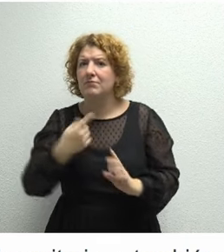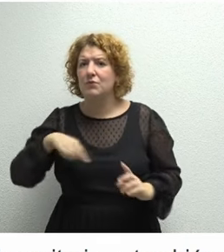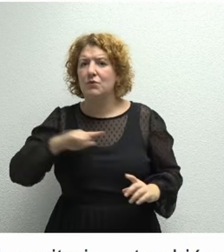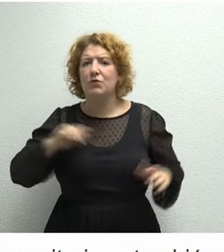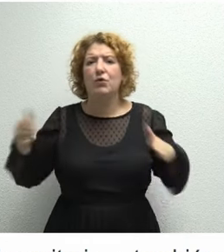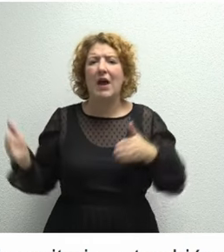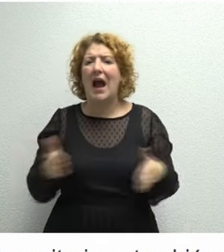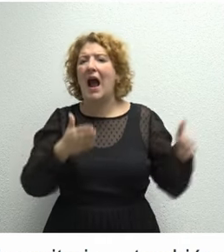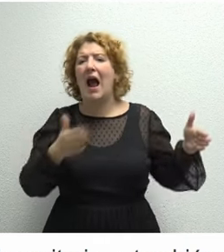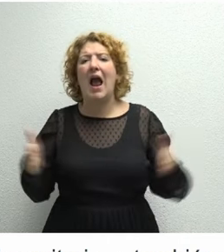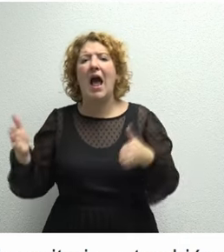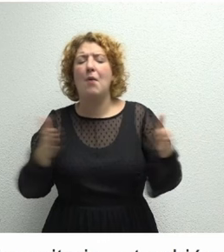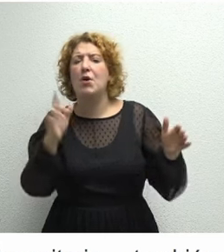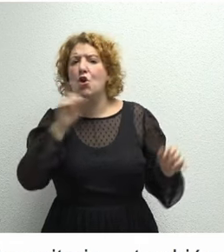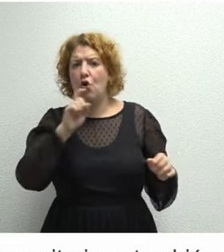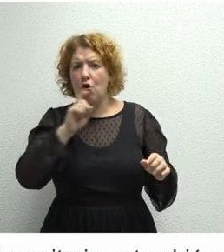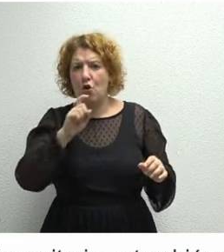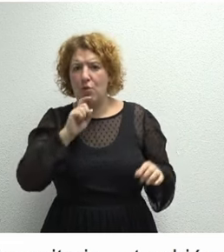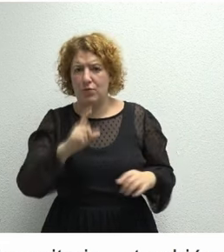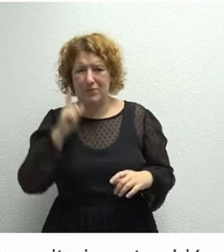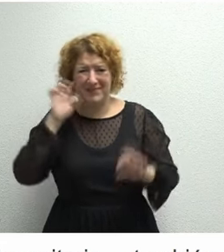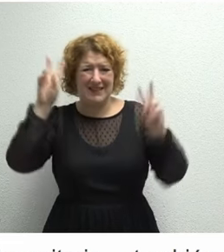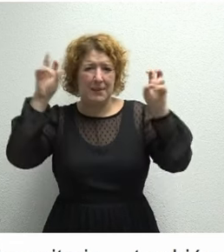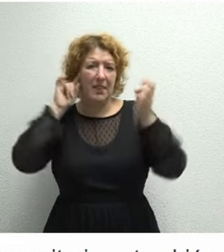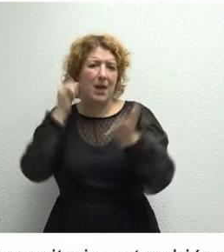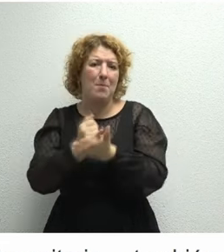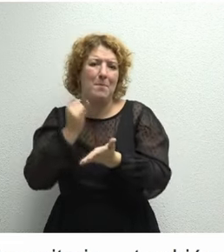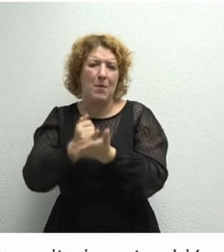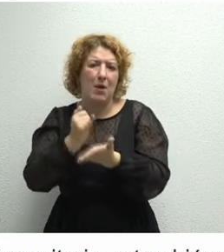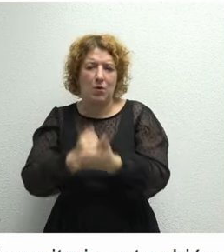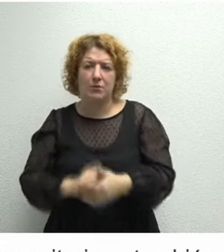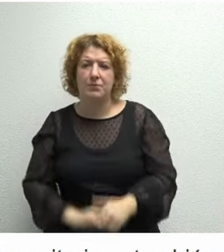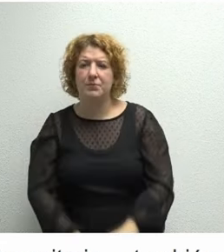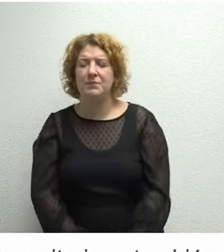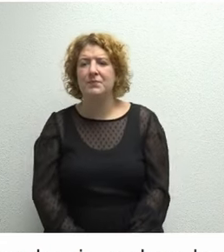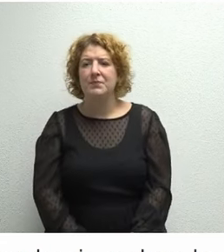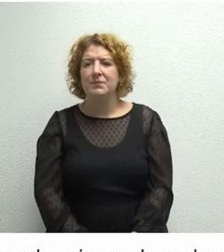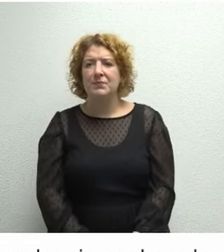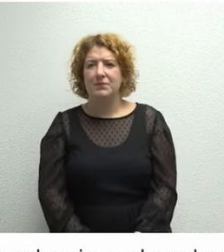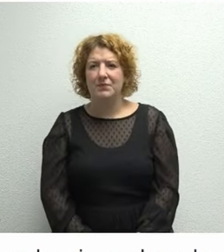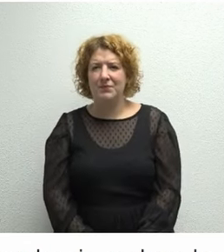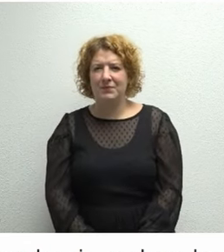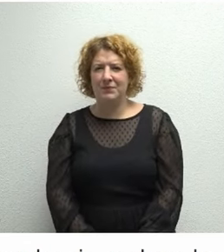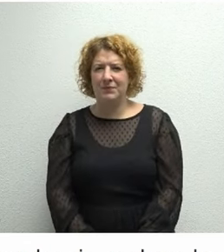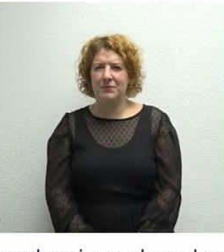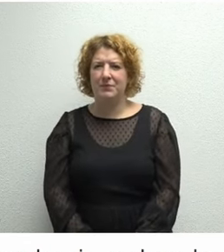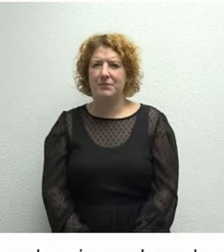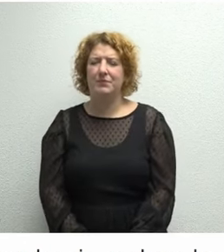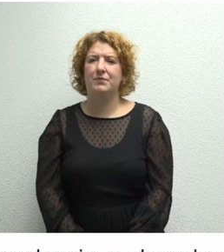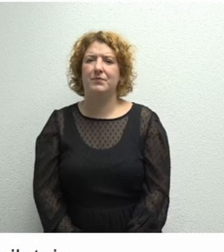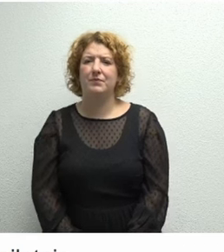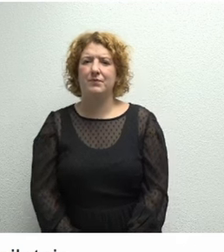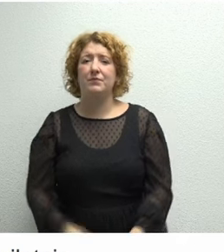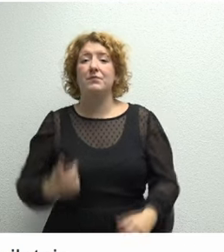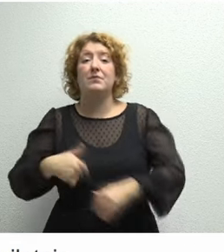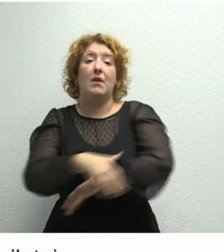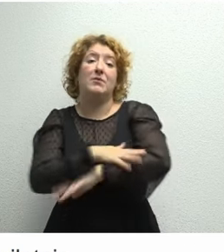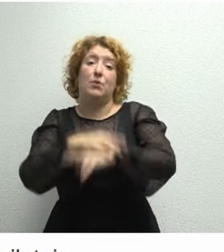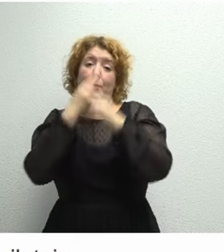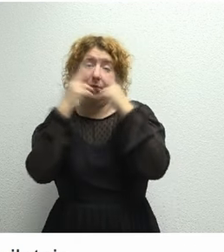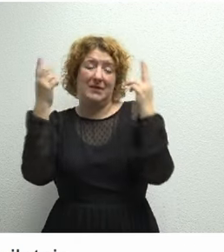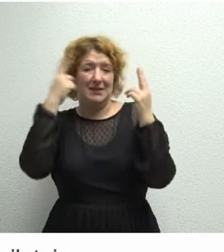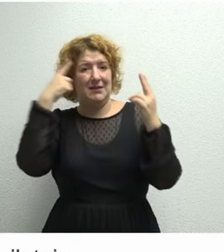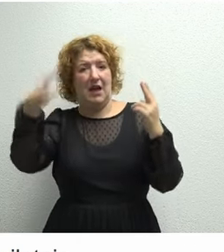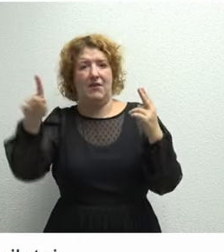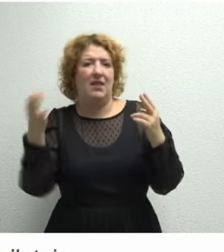en en en todo esto del pilotaje no A ver vamos allá Bueno yo creo que como administración pública tenemos como